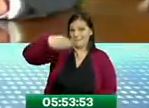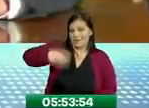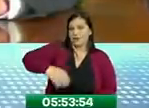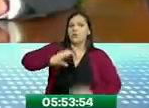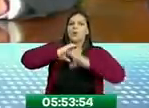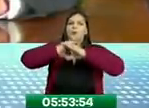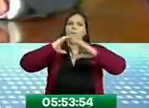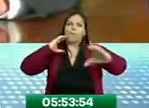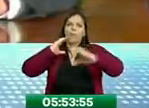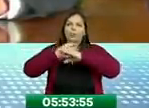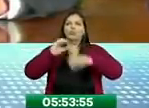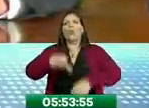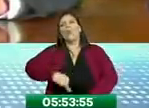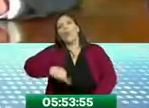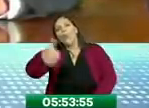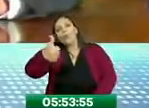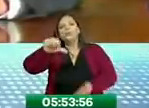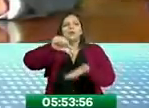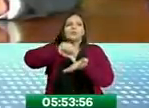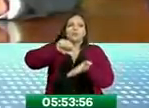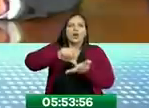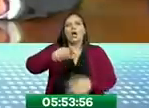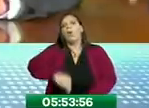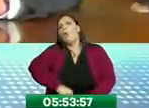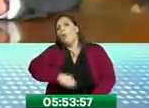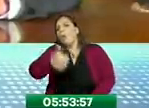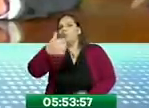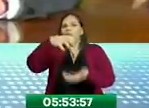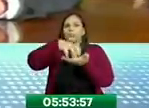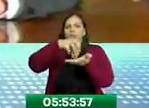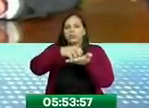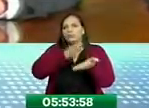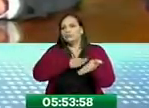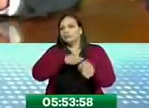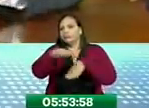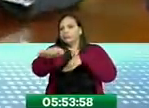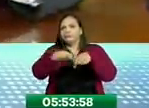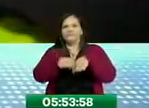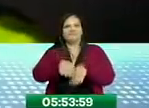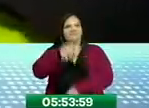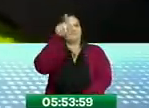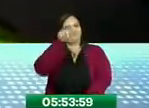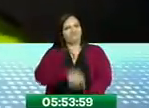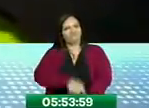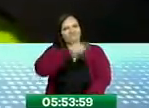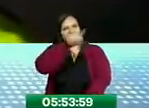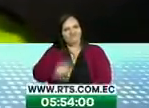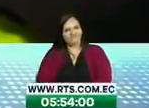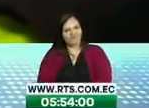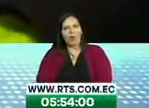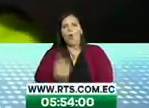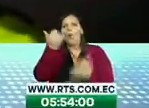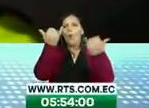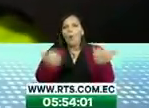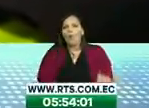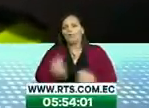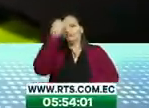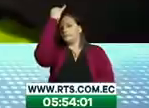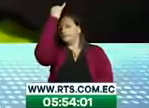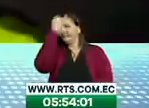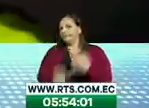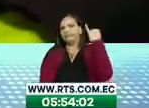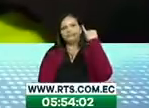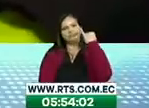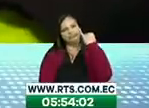un vehículo. A partir de hoy, solamente interprovincial, hasta el día de hoy, el día